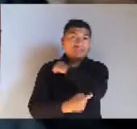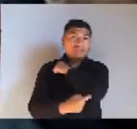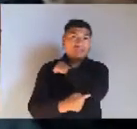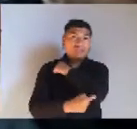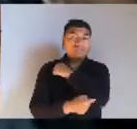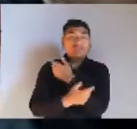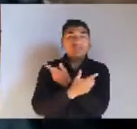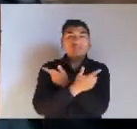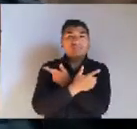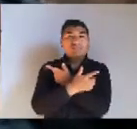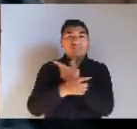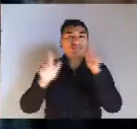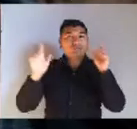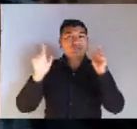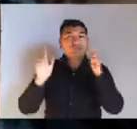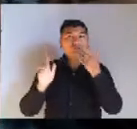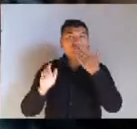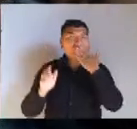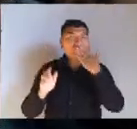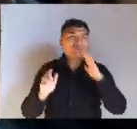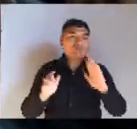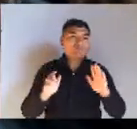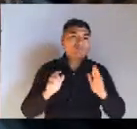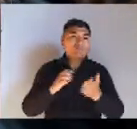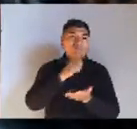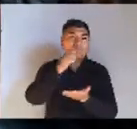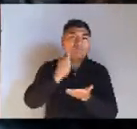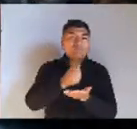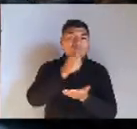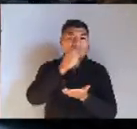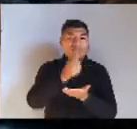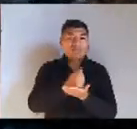en tentación, líbranos del mal.